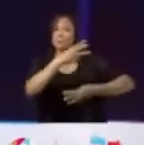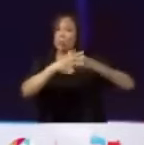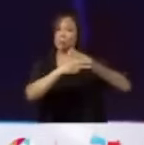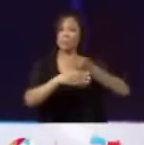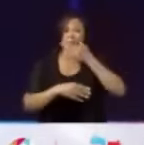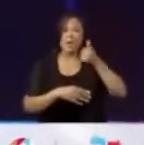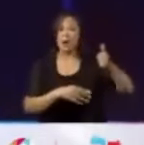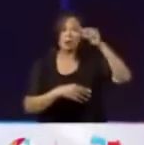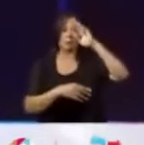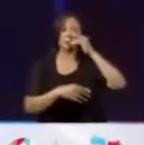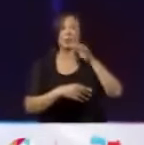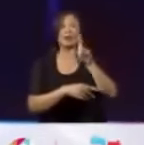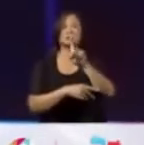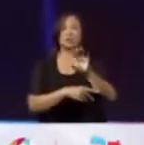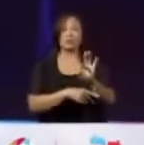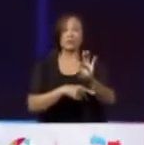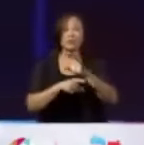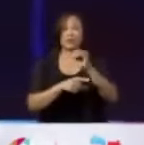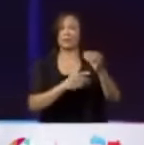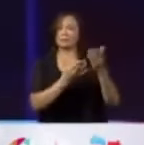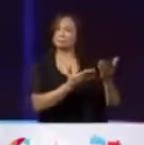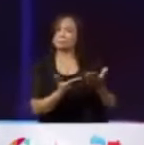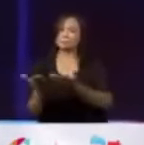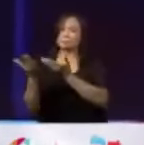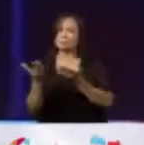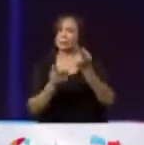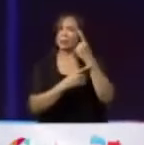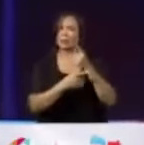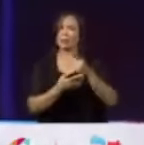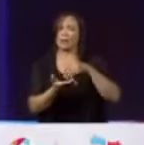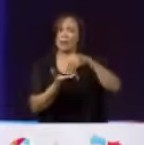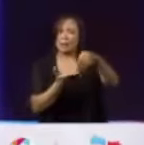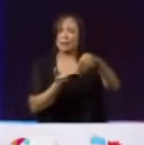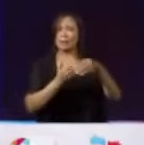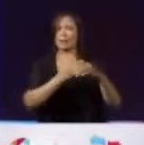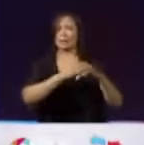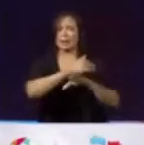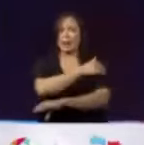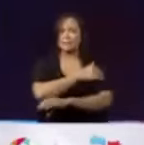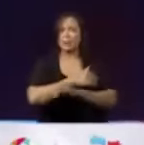el mundo, en las zonas francas, en las exportaciones, en el sector agropecuario.